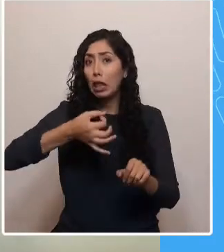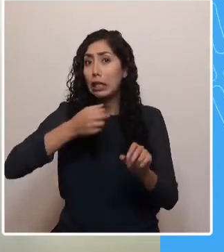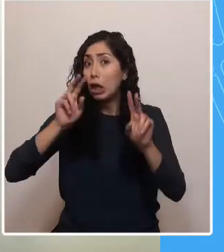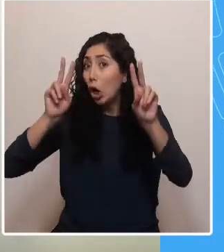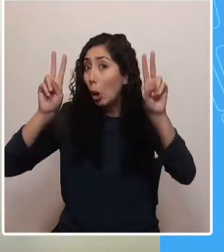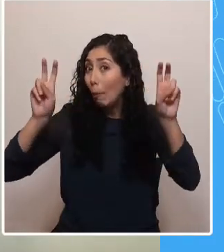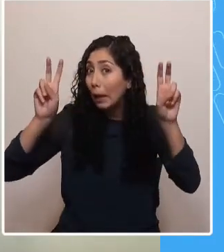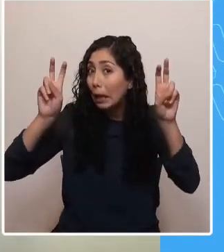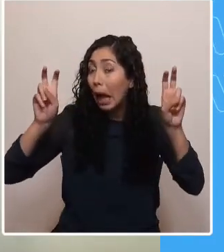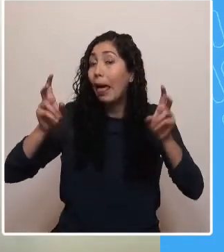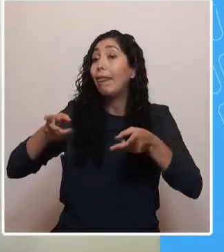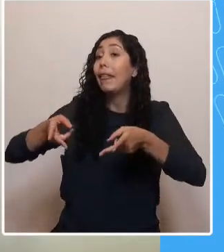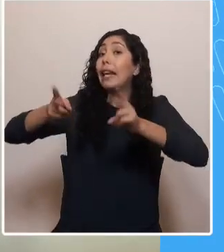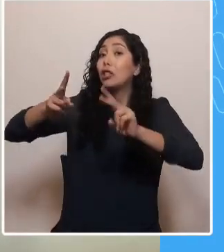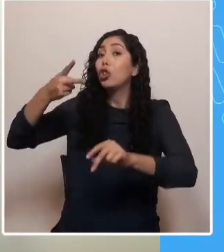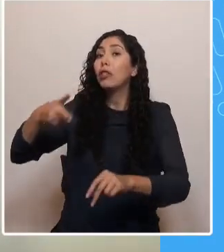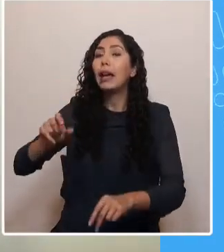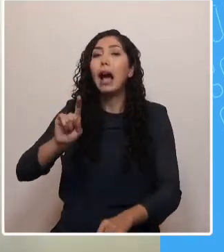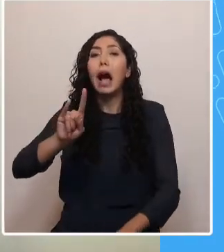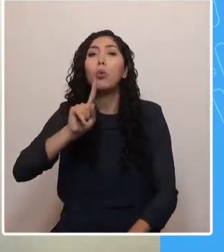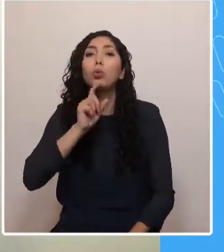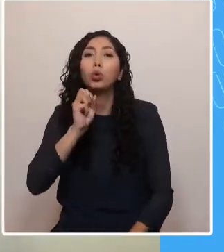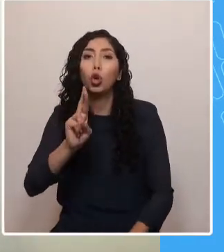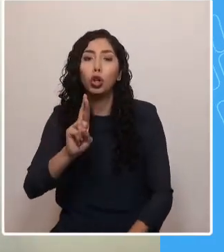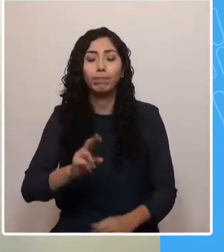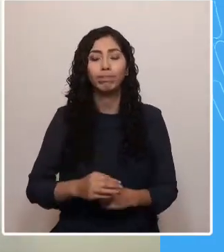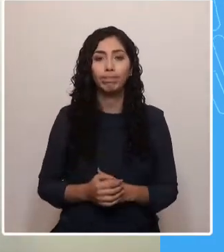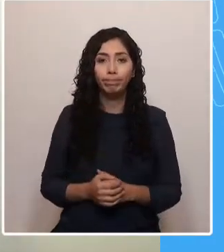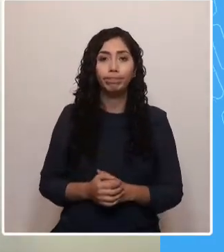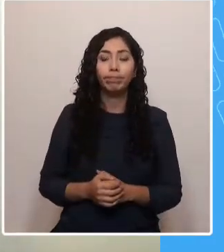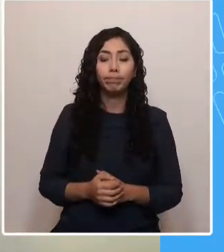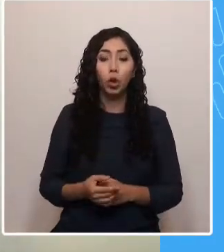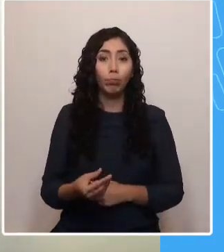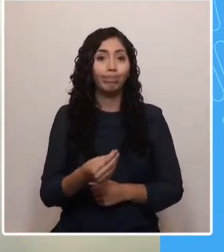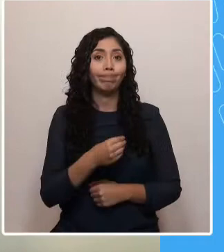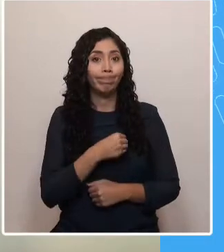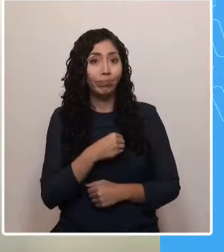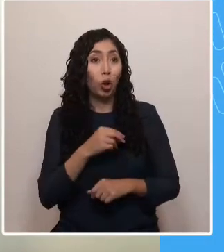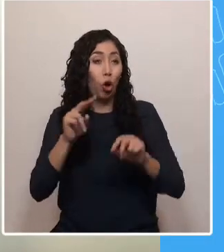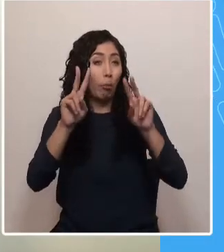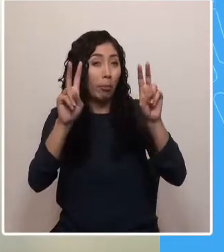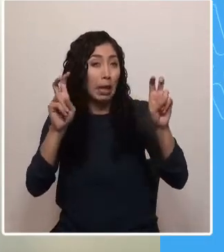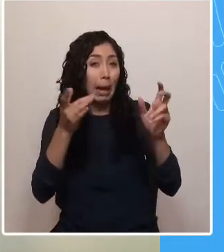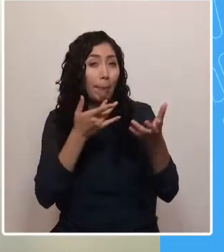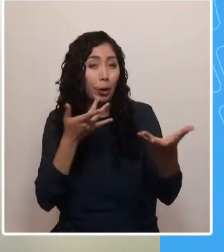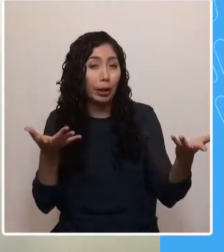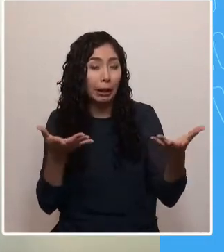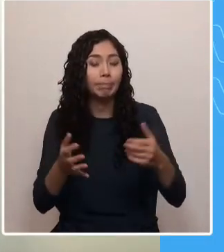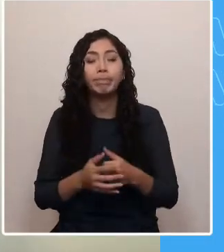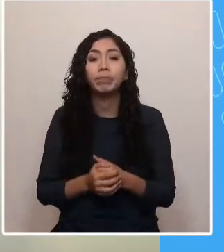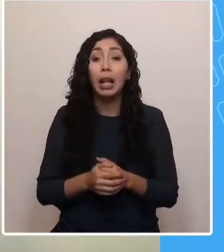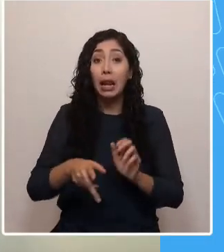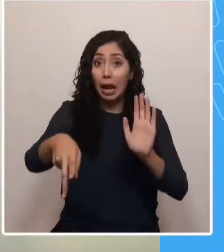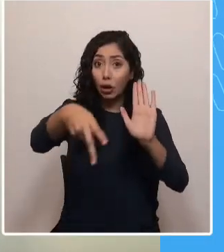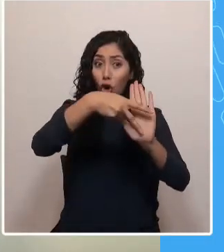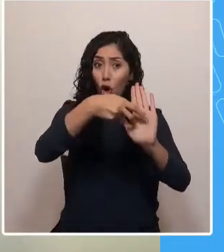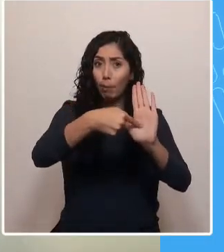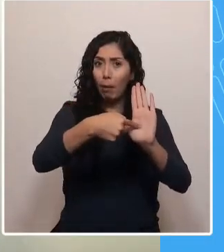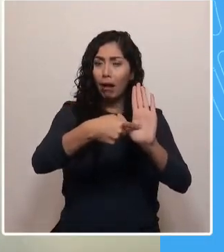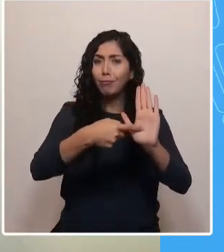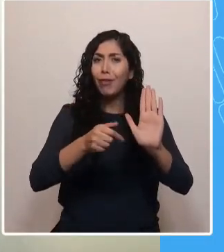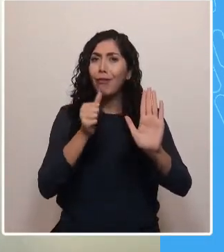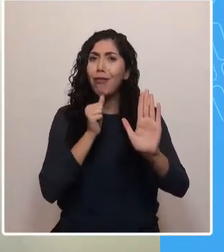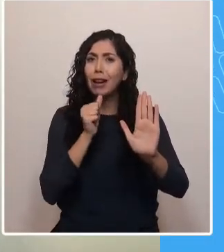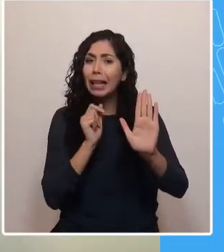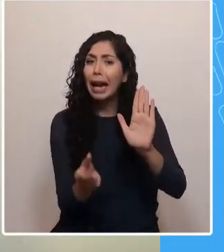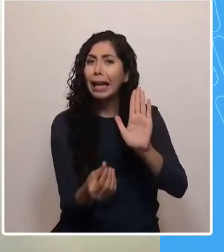comillas, derechos de autor. Lamentablemente debo citarlo entre comillas porque la norma que se presenta hoy ha omitido deliberadamente el